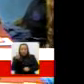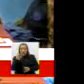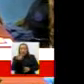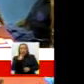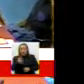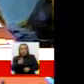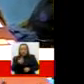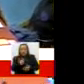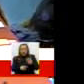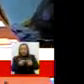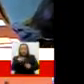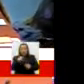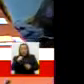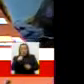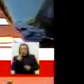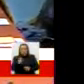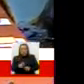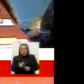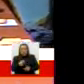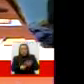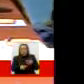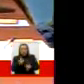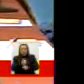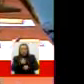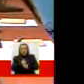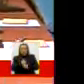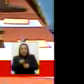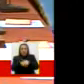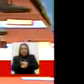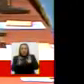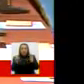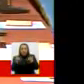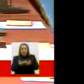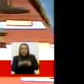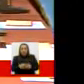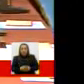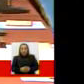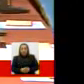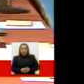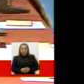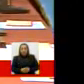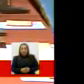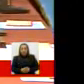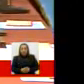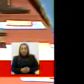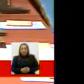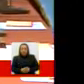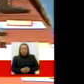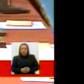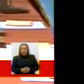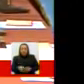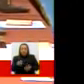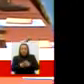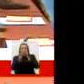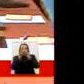decirle que Hugo es una persona funcionario de el Congreso de la República, que se dedica a